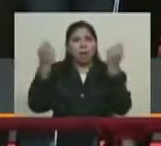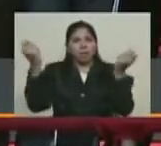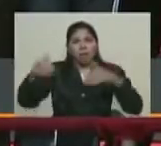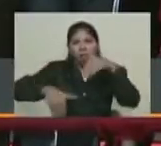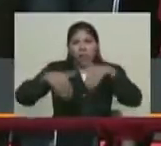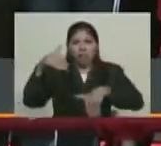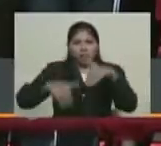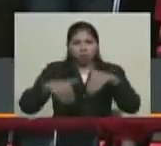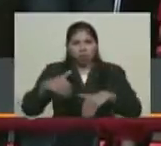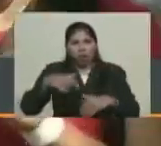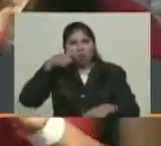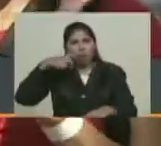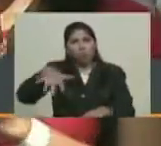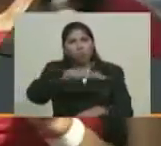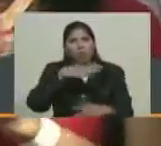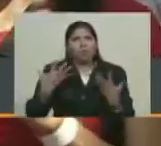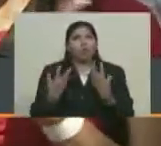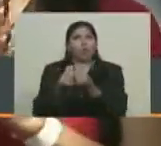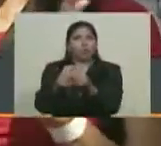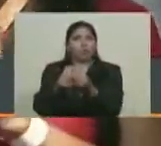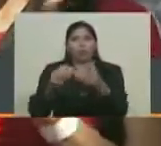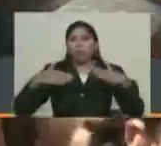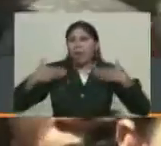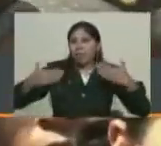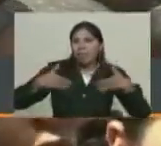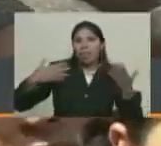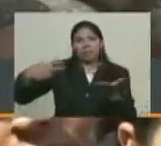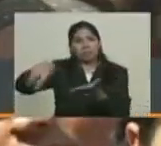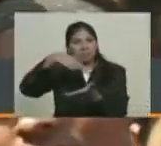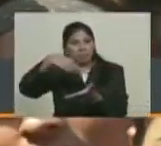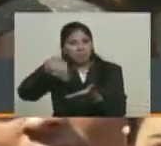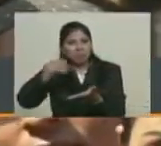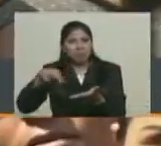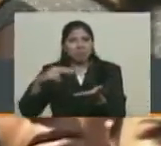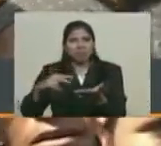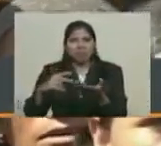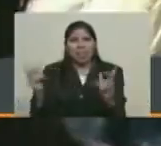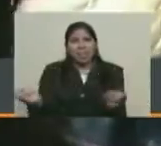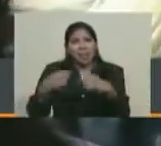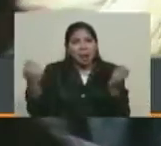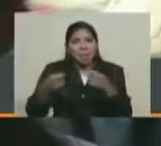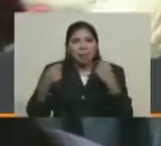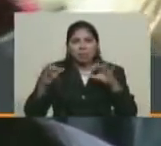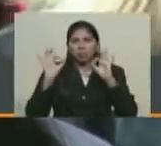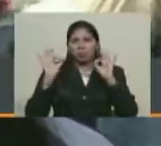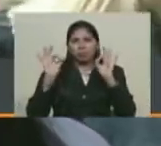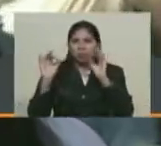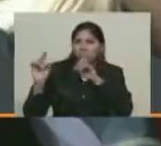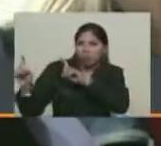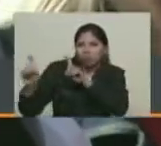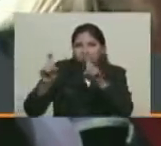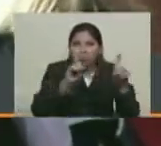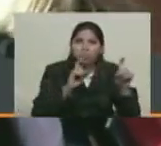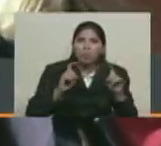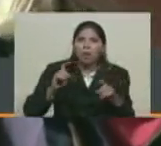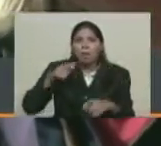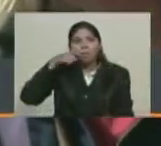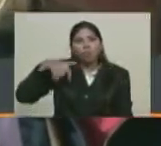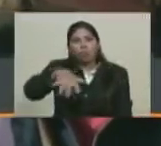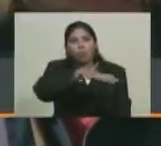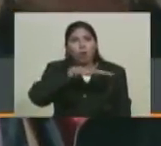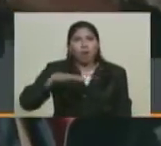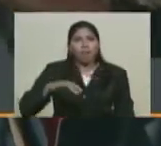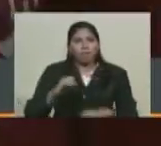con el pueblo alegre, bailando, una campaña pedagógica de fuerza popular,